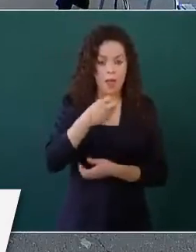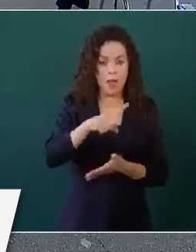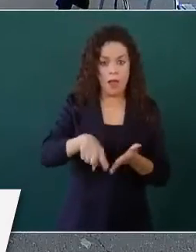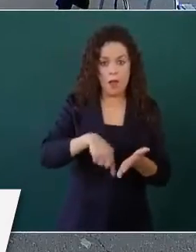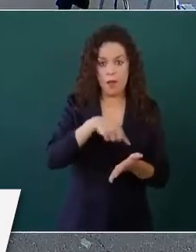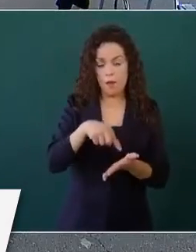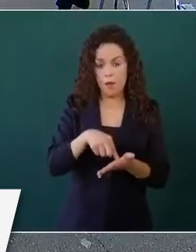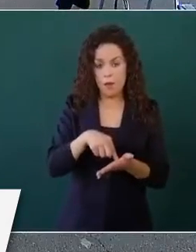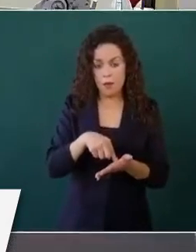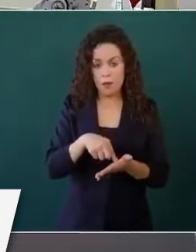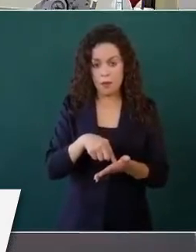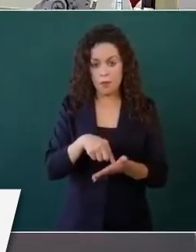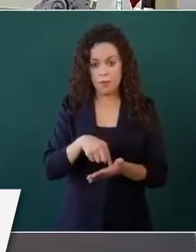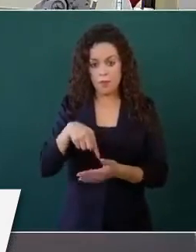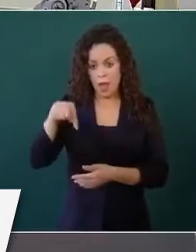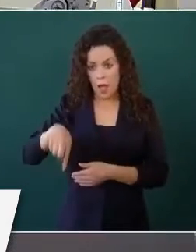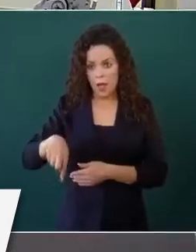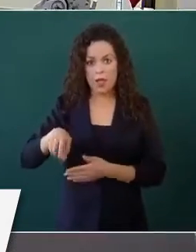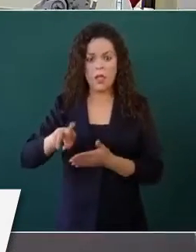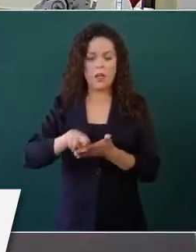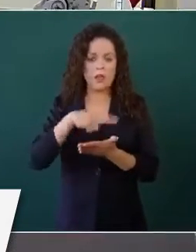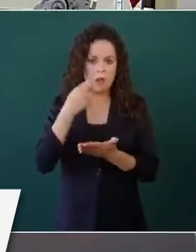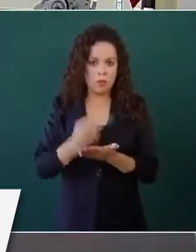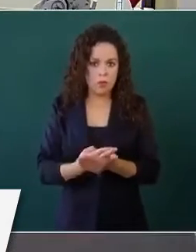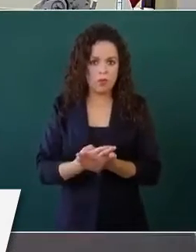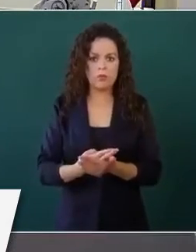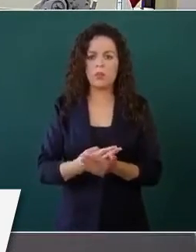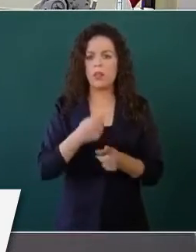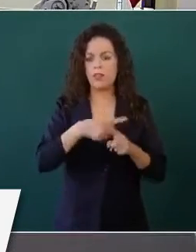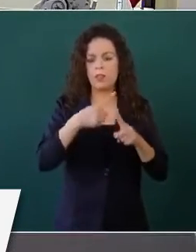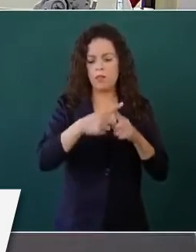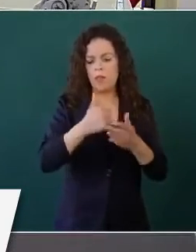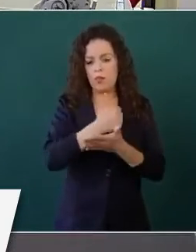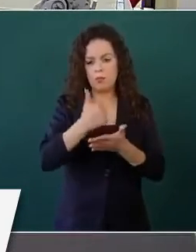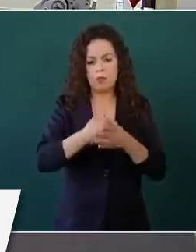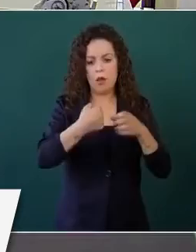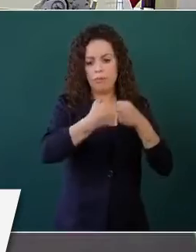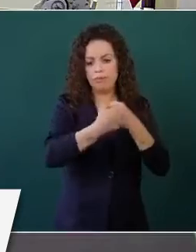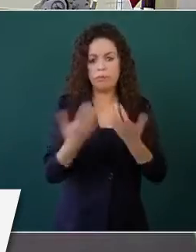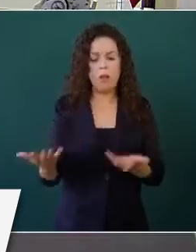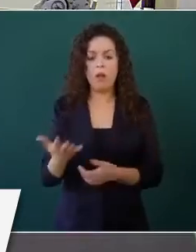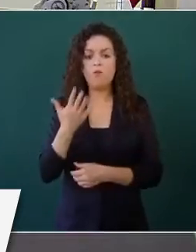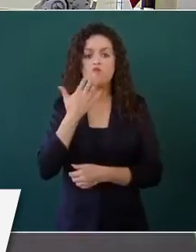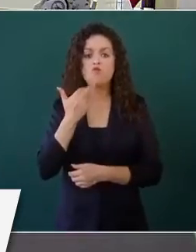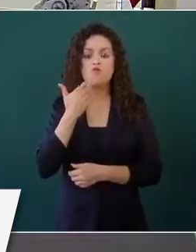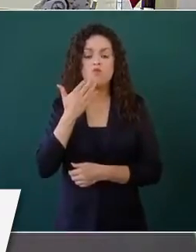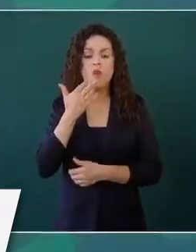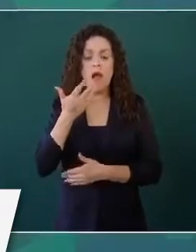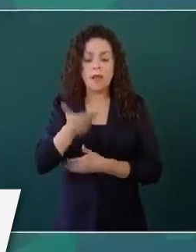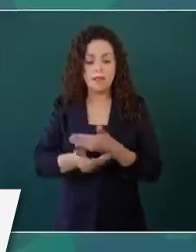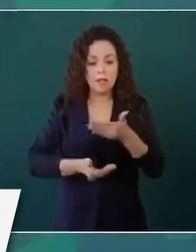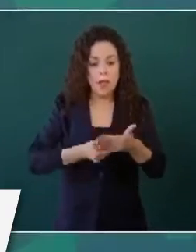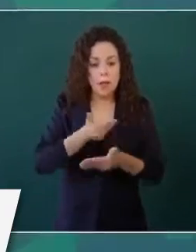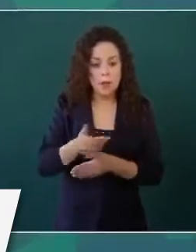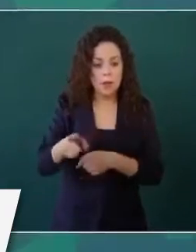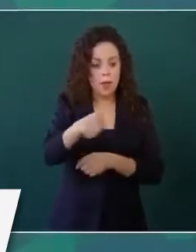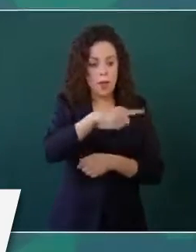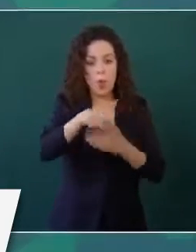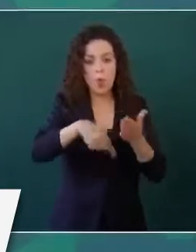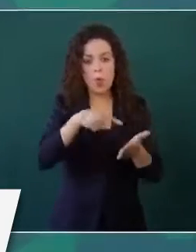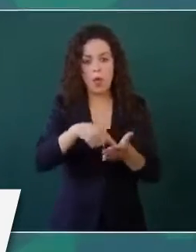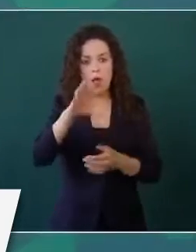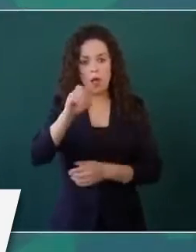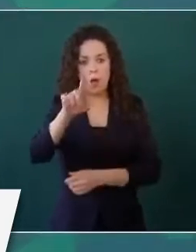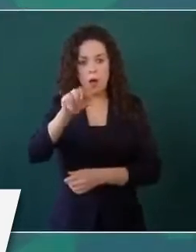aquí a Reynosa y a todas las ciudades fronterizas, y no hay servicios en las colonias y hace falta